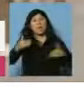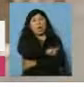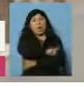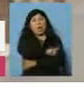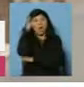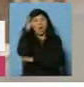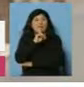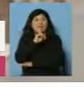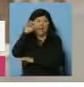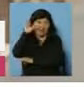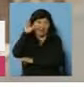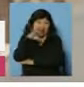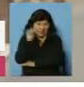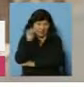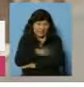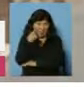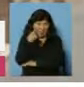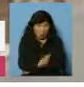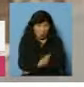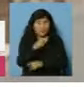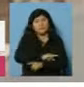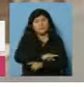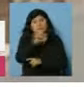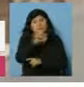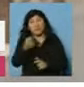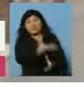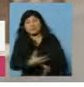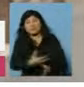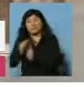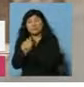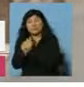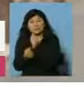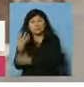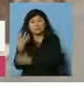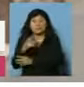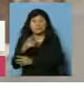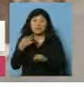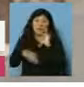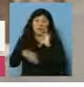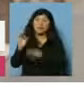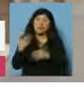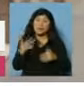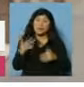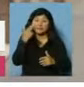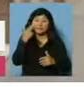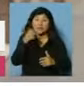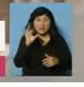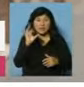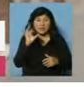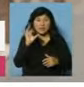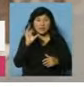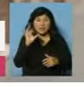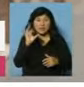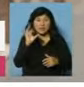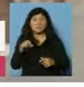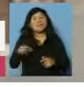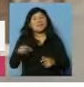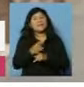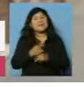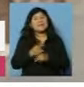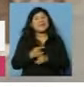nos permite seguir vendiendo a 980 pesos y la verdad que siempre estamos más bajo que la